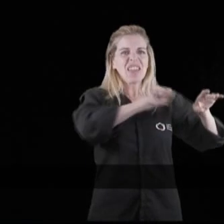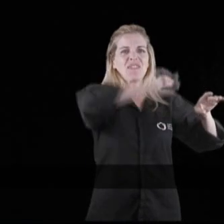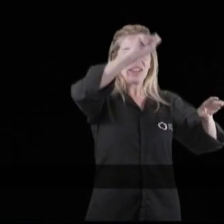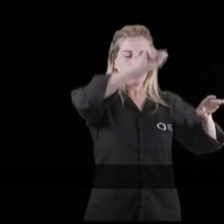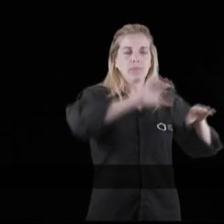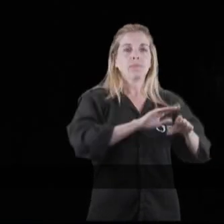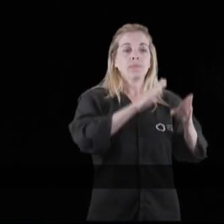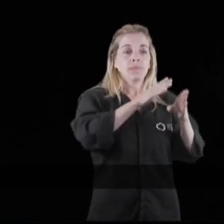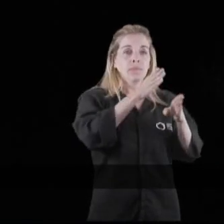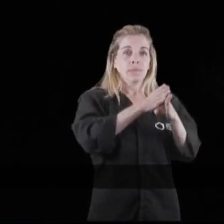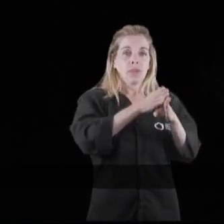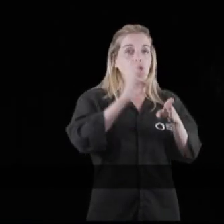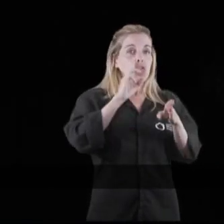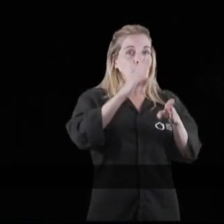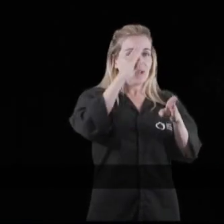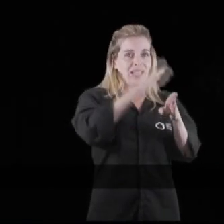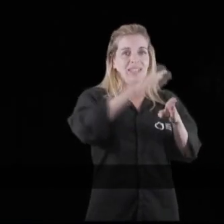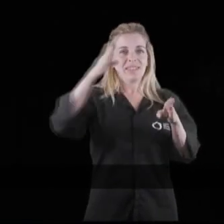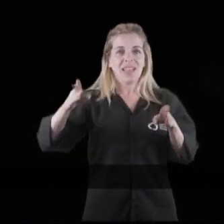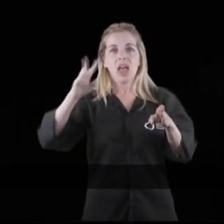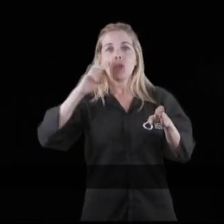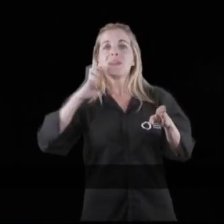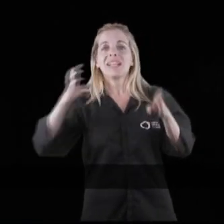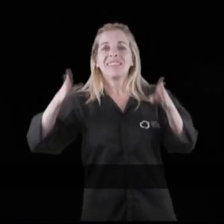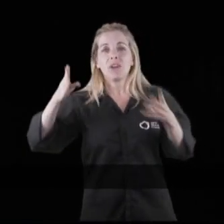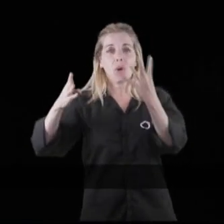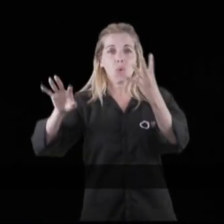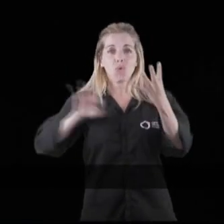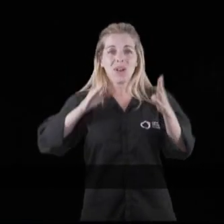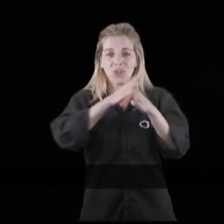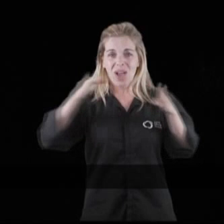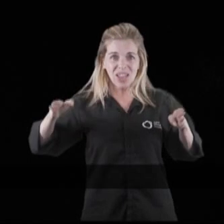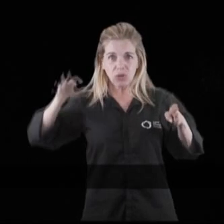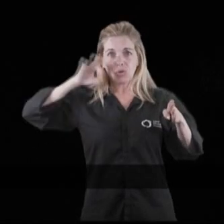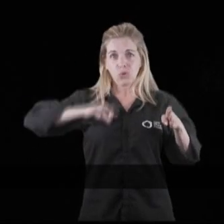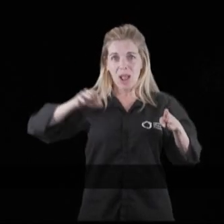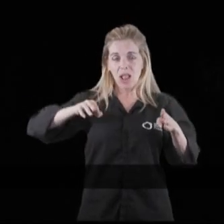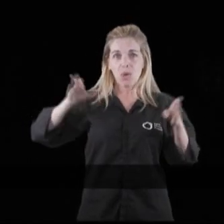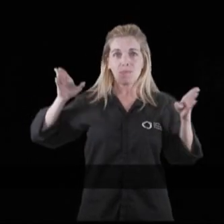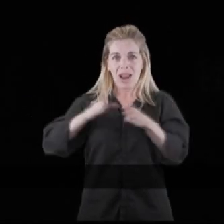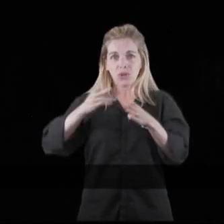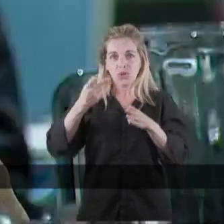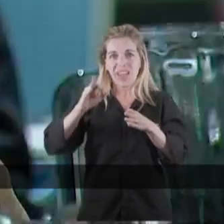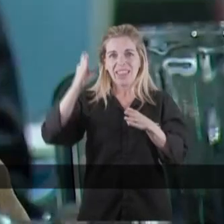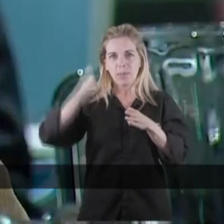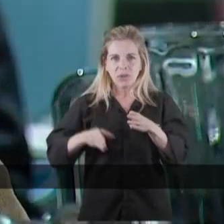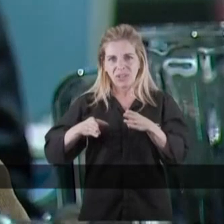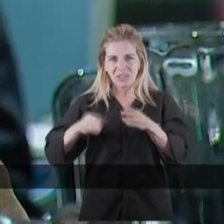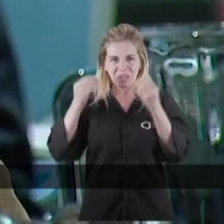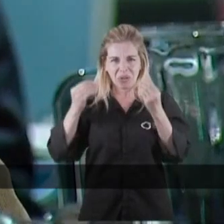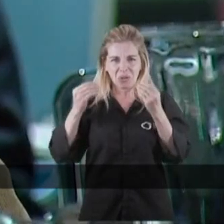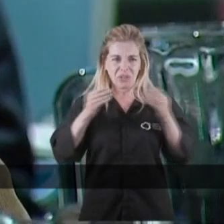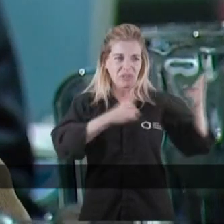Ahora, entre el 2015 y el 2019, el salario real cayó el 20%. O sea, todo lo que se